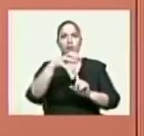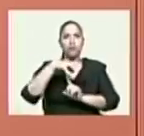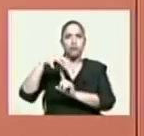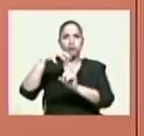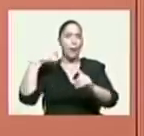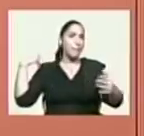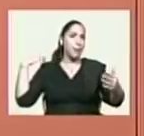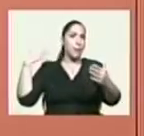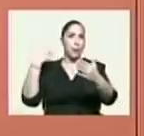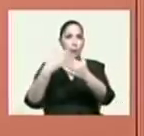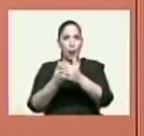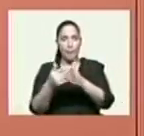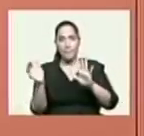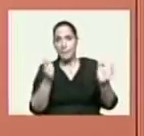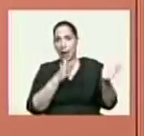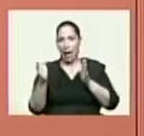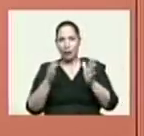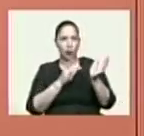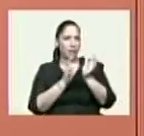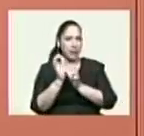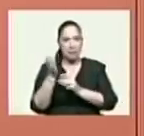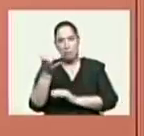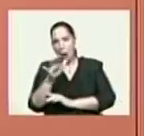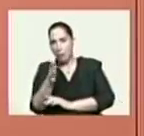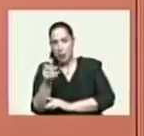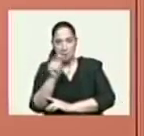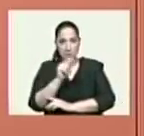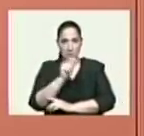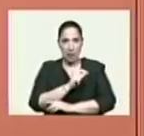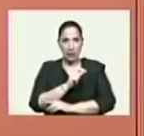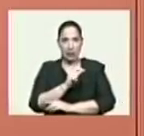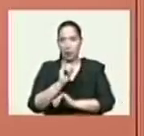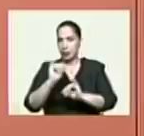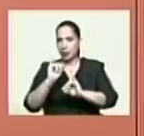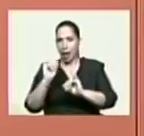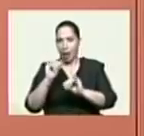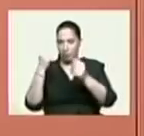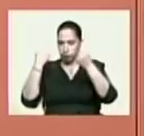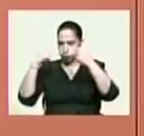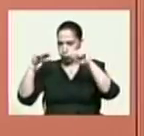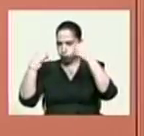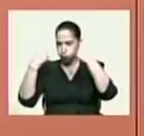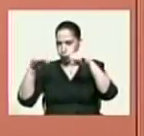desde marzo, abril, estaban ellos ya entrenándose